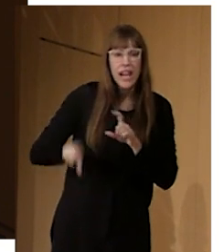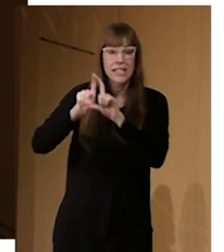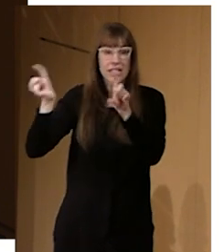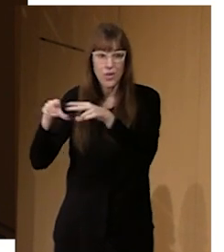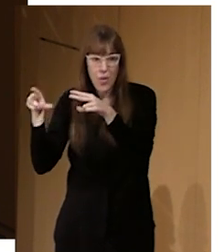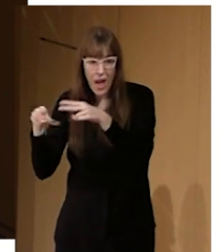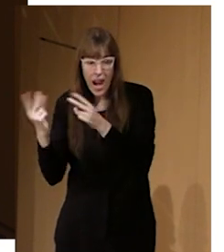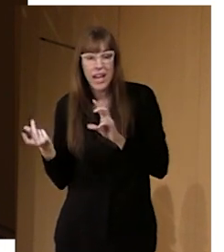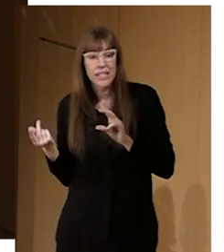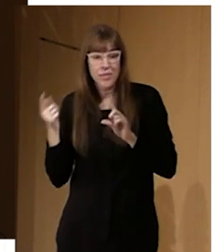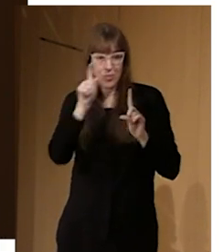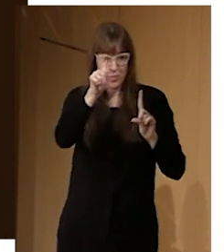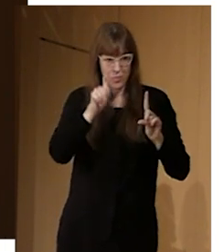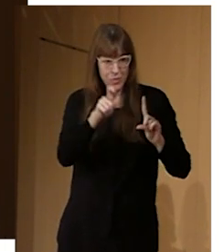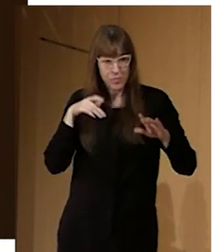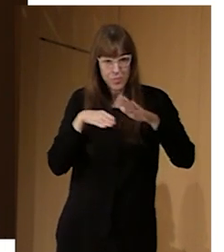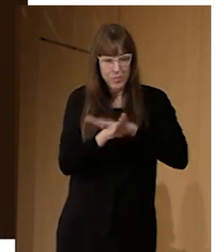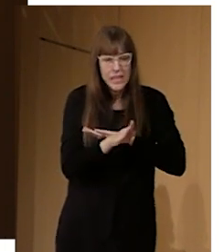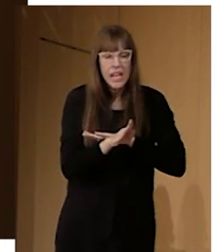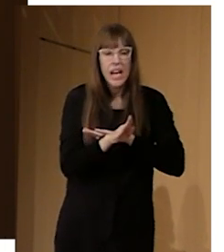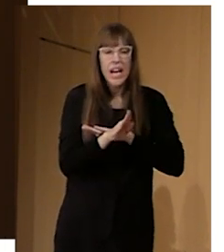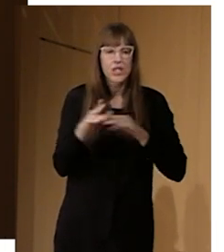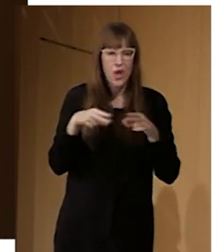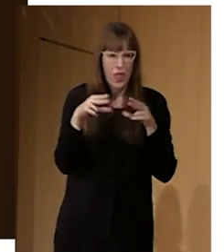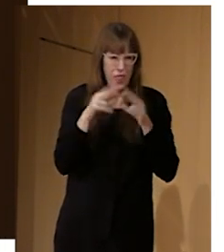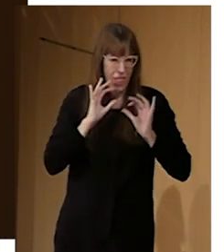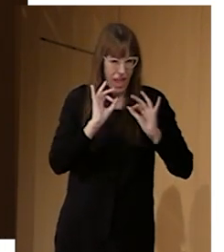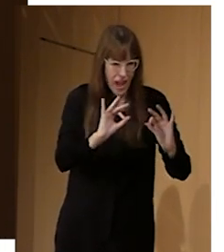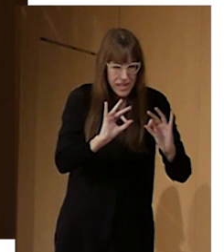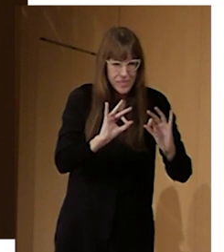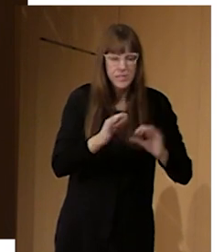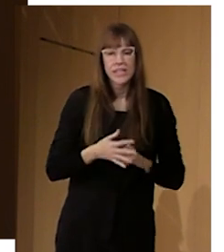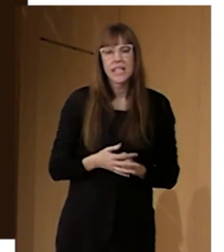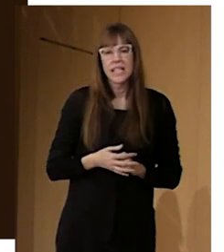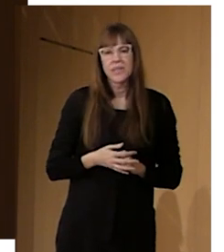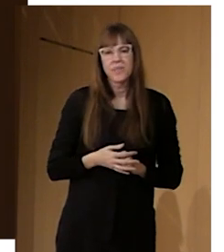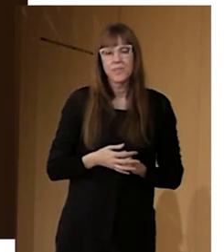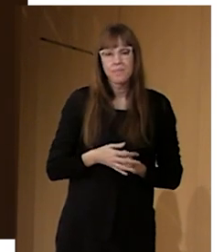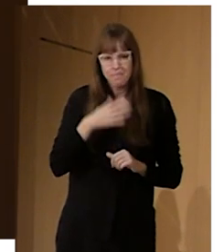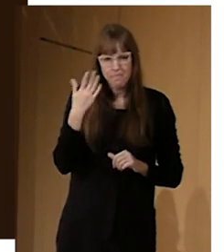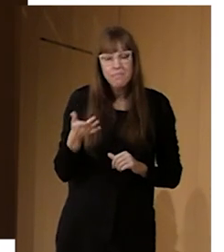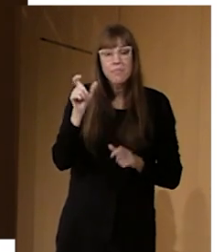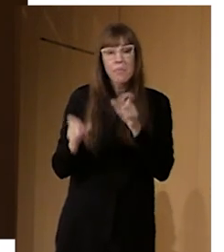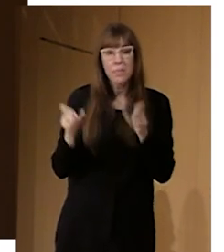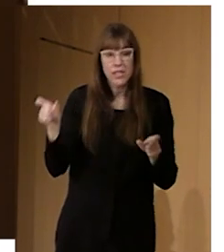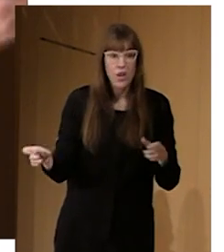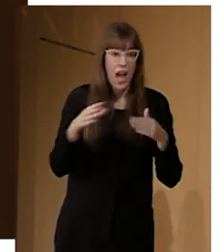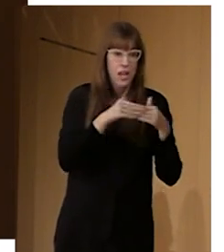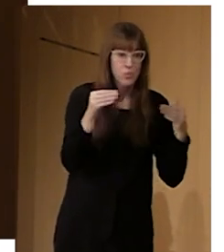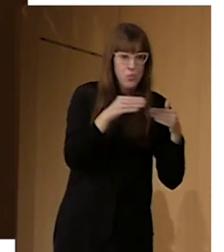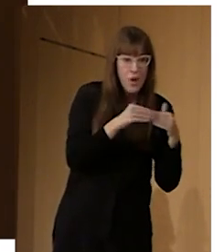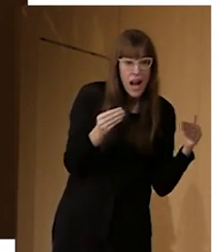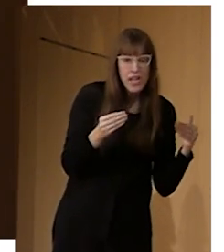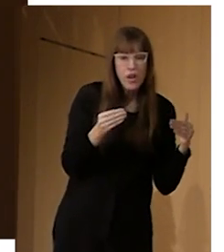oferta cultural a un precio social ponemos el foco siempre en que los usuarios las personas con las que